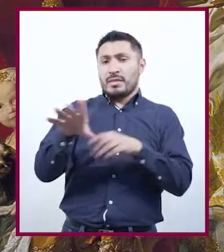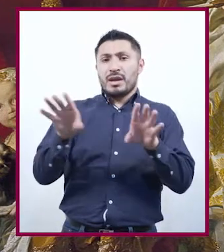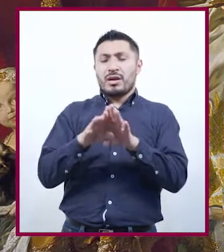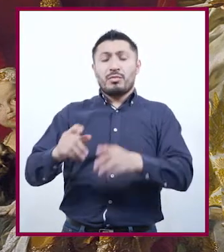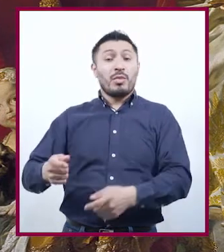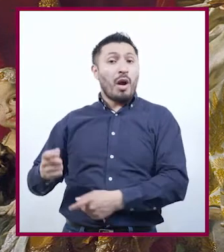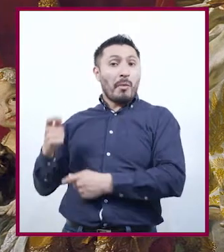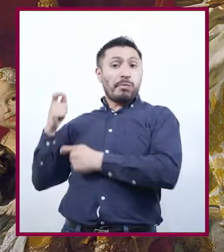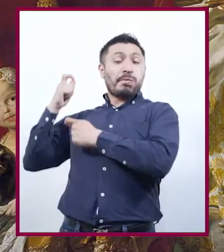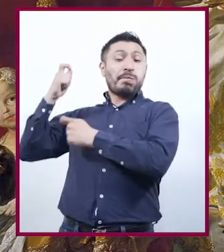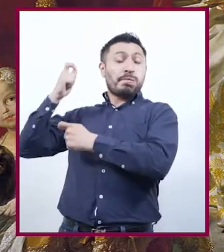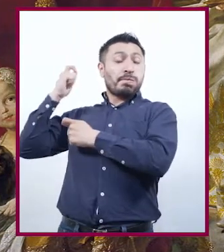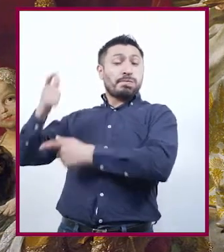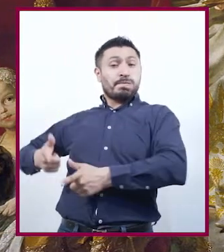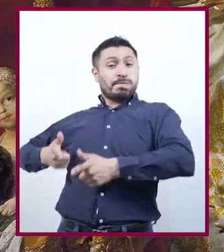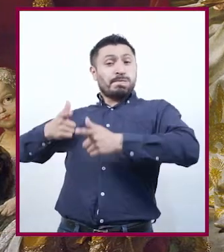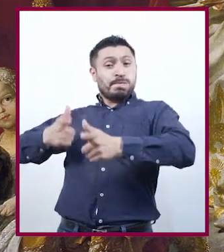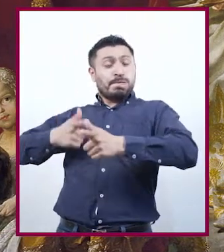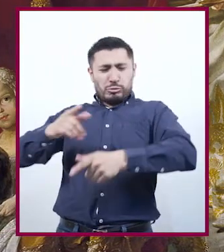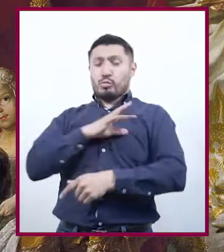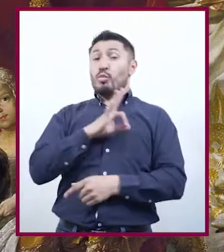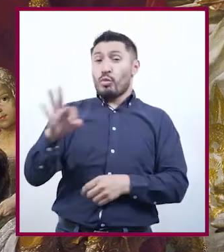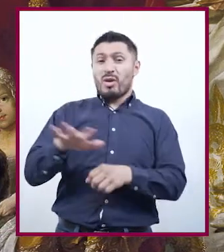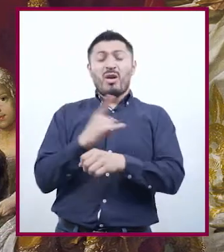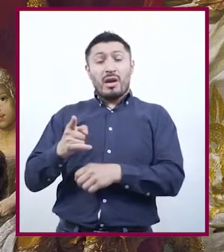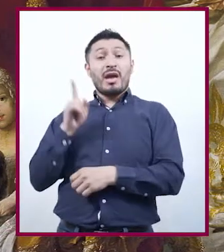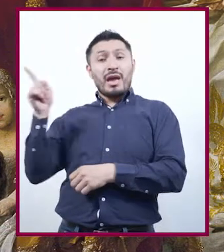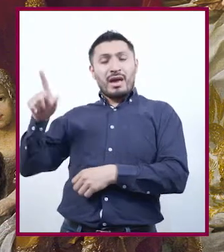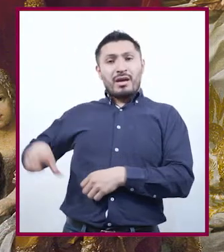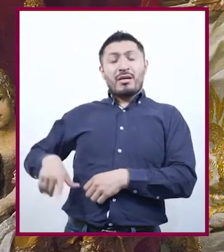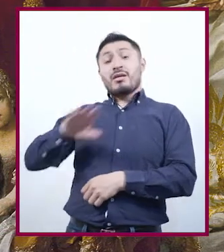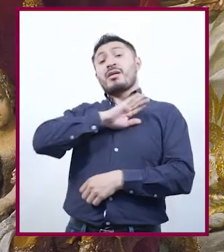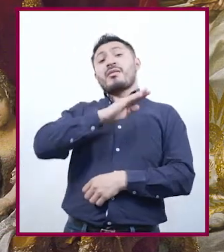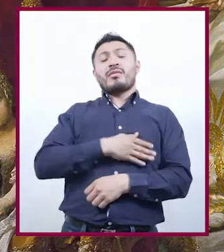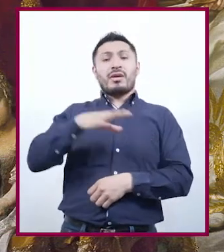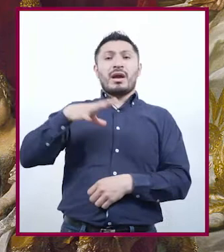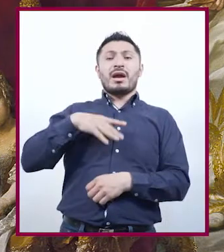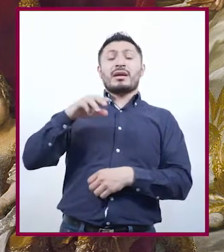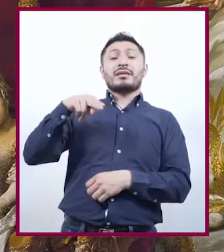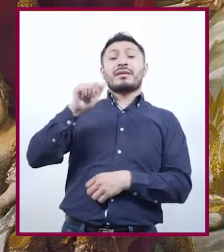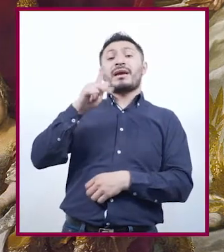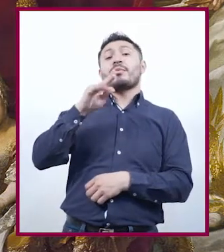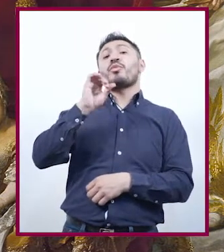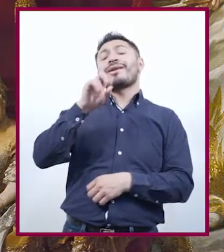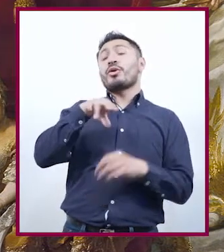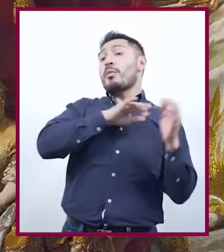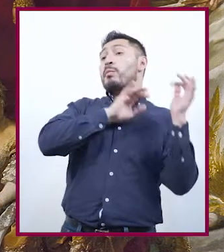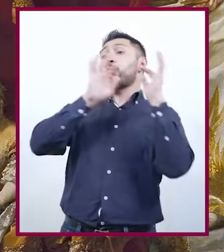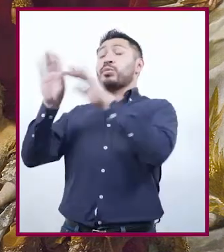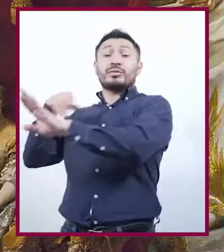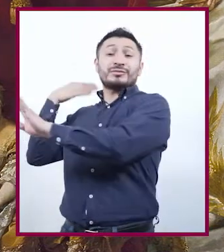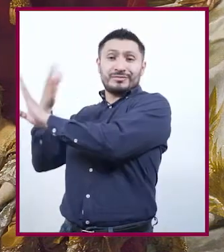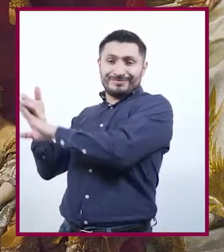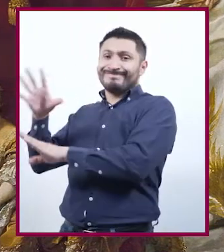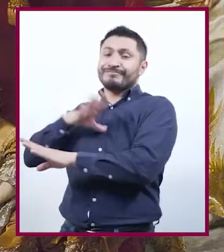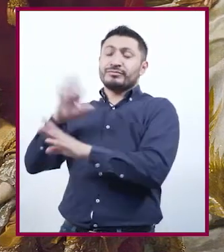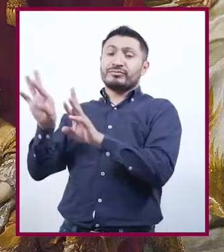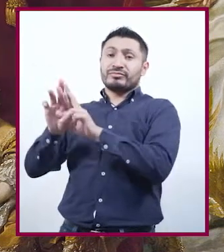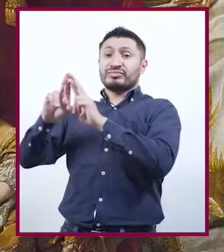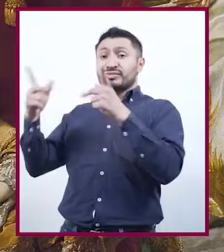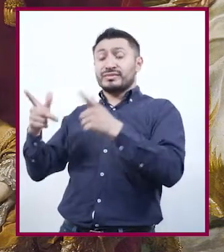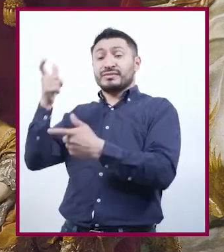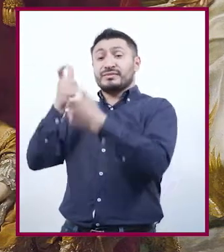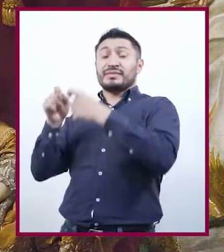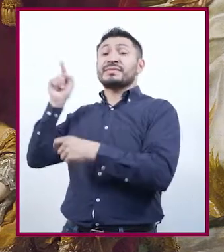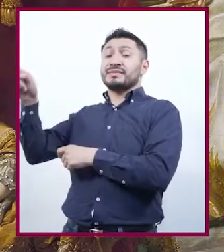el levantamiento armado, de cierta forma, fue posible porque el Imperio Español sufrió la invasión napoleónica, lo que produjo